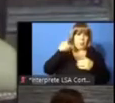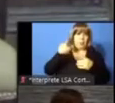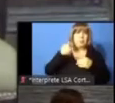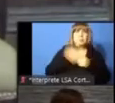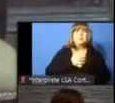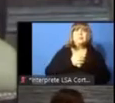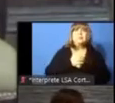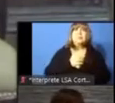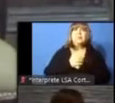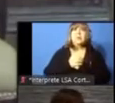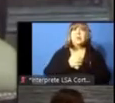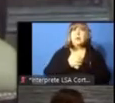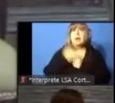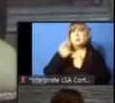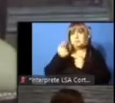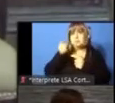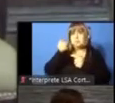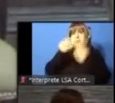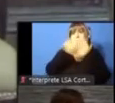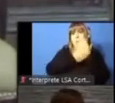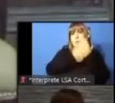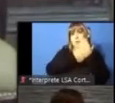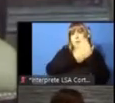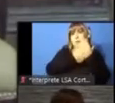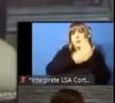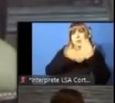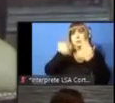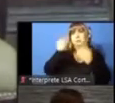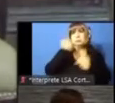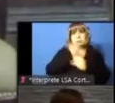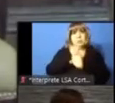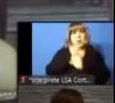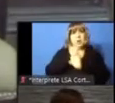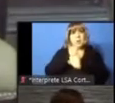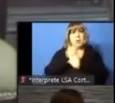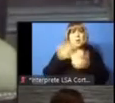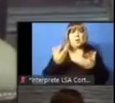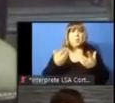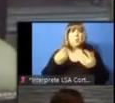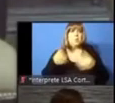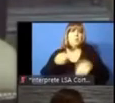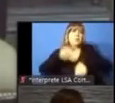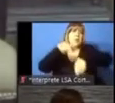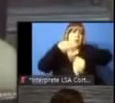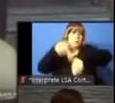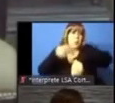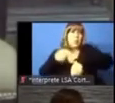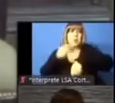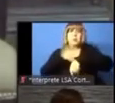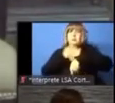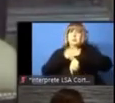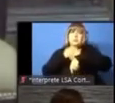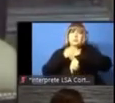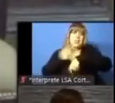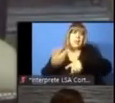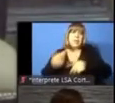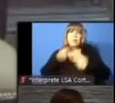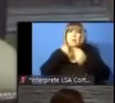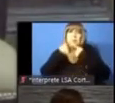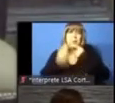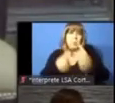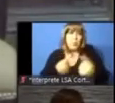que se dieron una tarea de mucha dificultad, de muchas horas, de muchos tiempos, de muchas preguntas, de